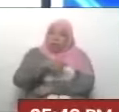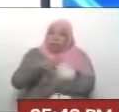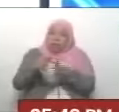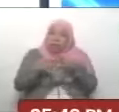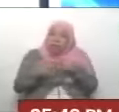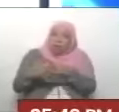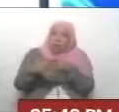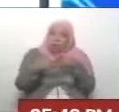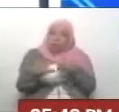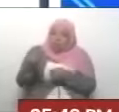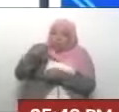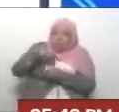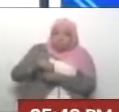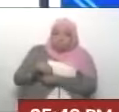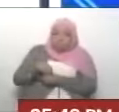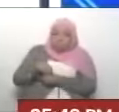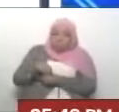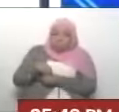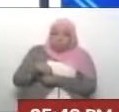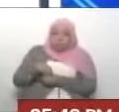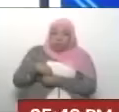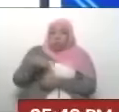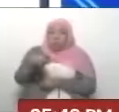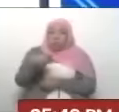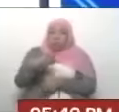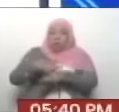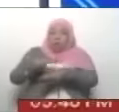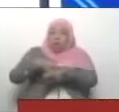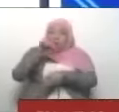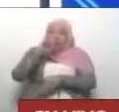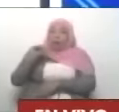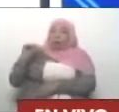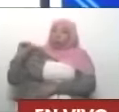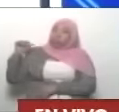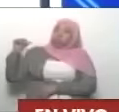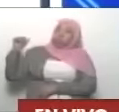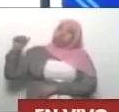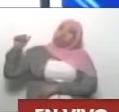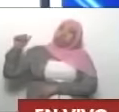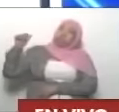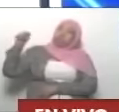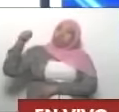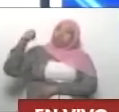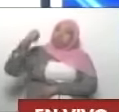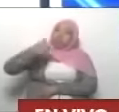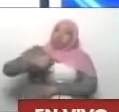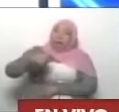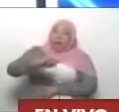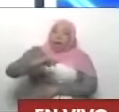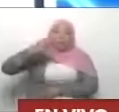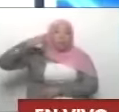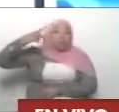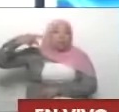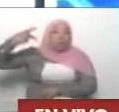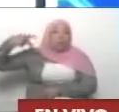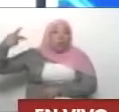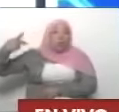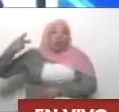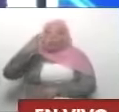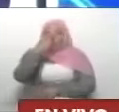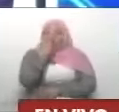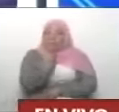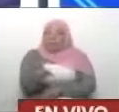estadounidense. Y yo vengo alertándolo por años. Aquí está un psicólogo que hemos